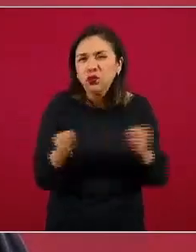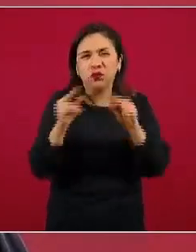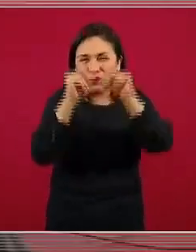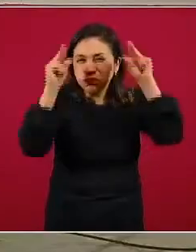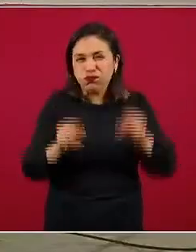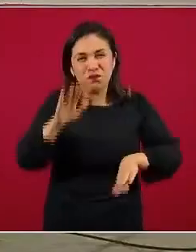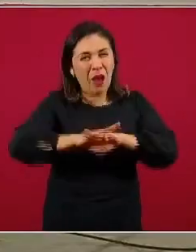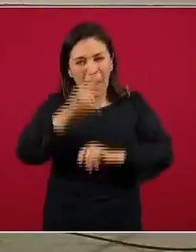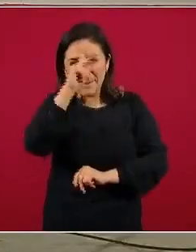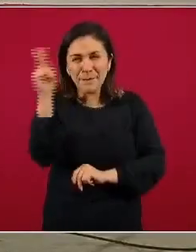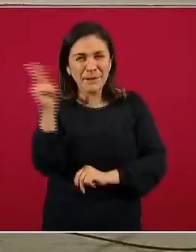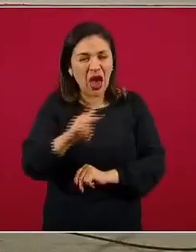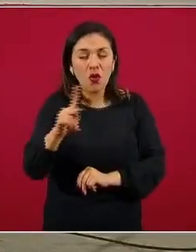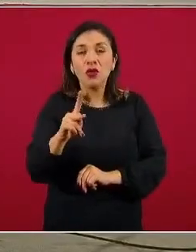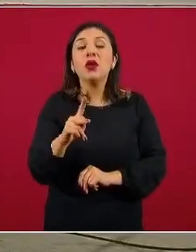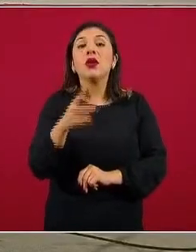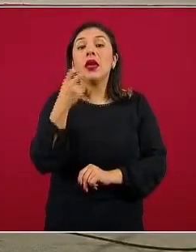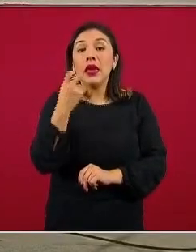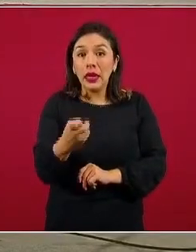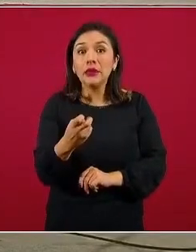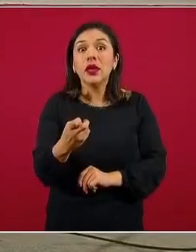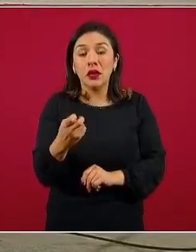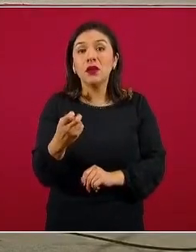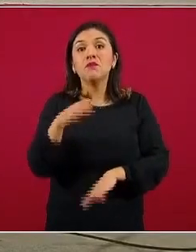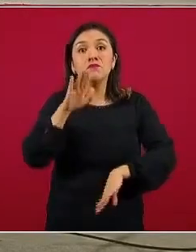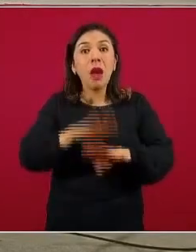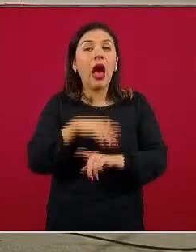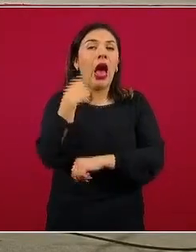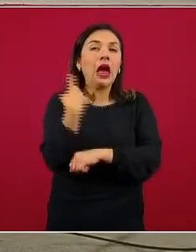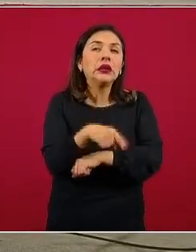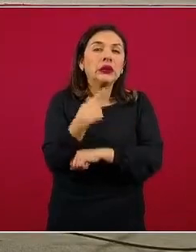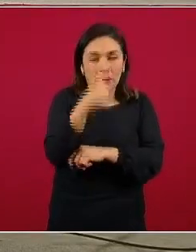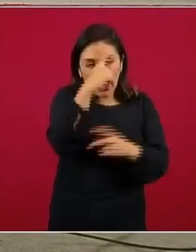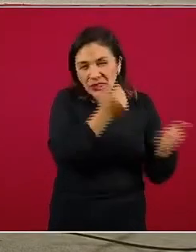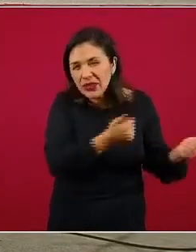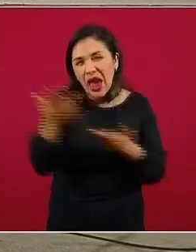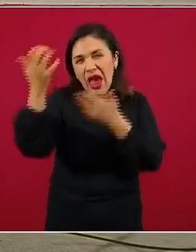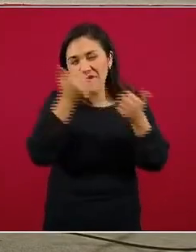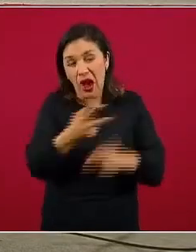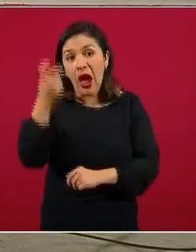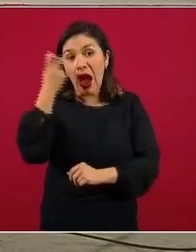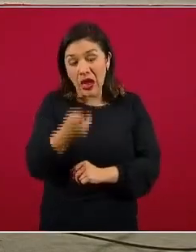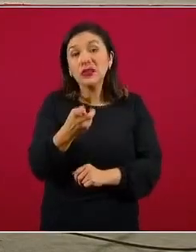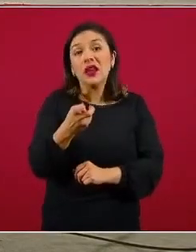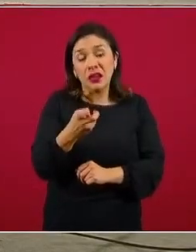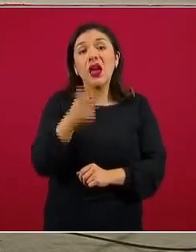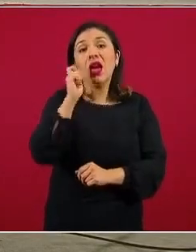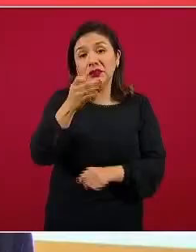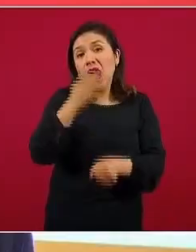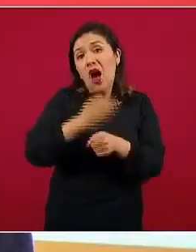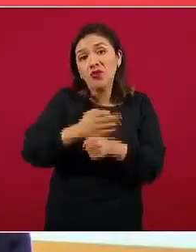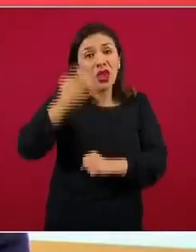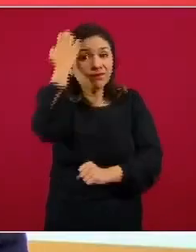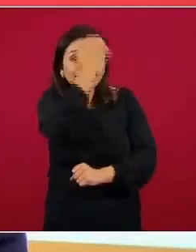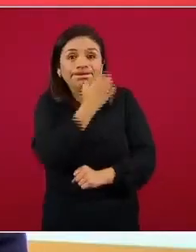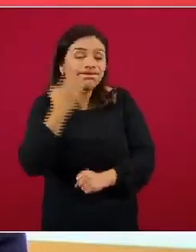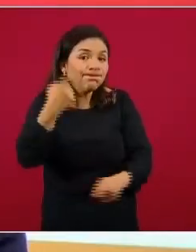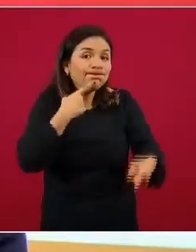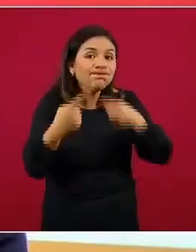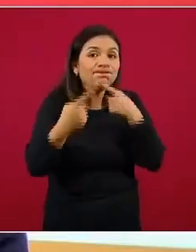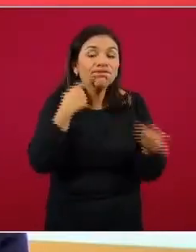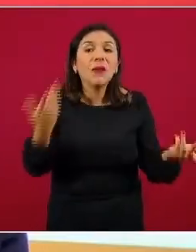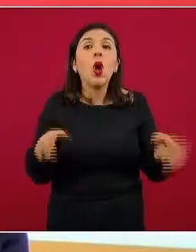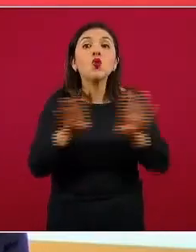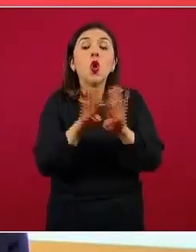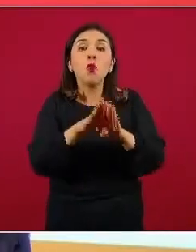ultracongelación, por lo menos al inicio y en buena parte de la distribución, está siendo precisamente analizada en función de lo